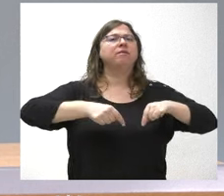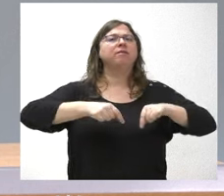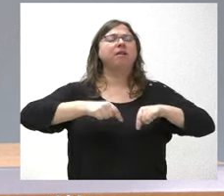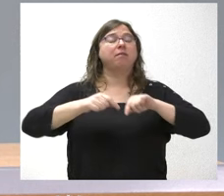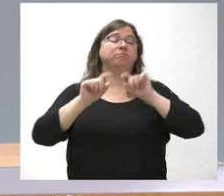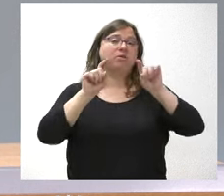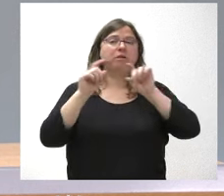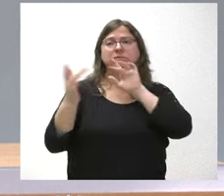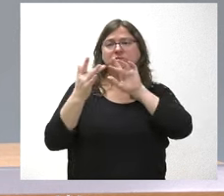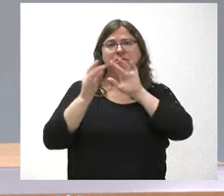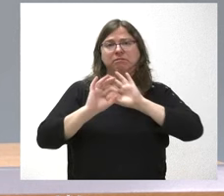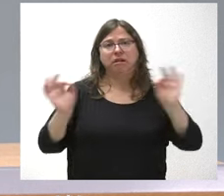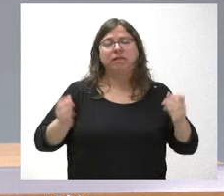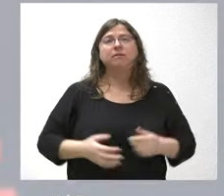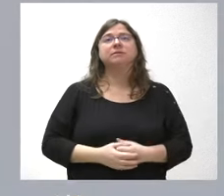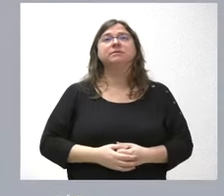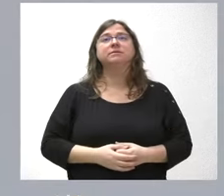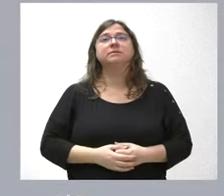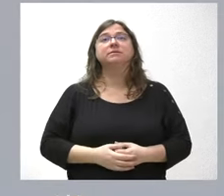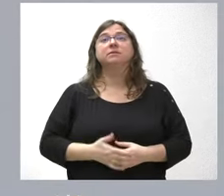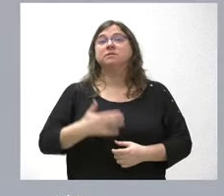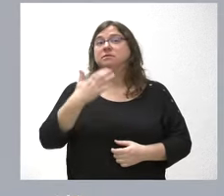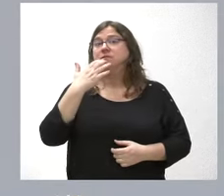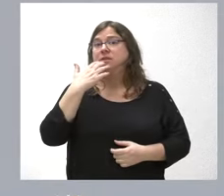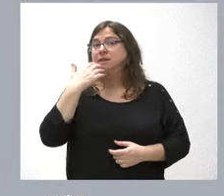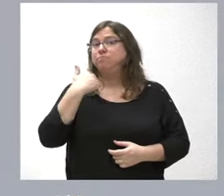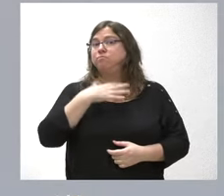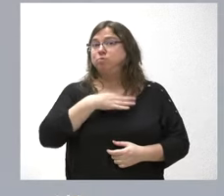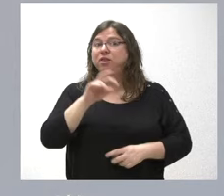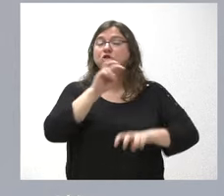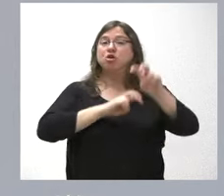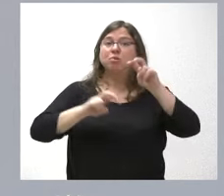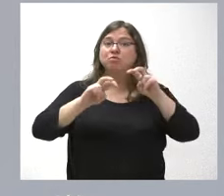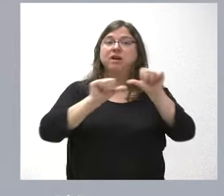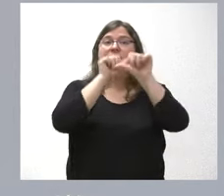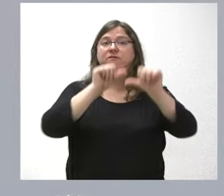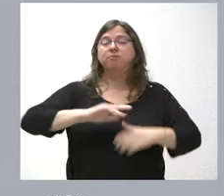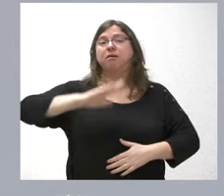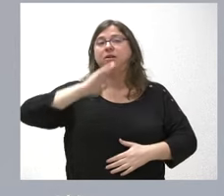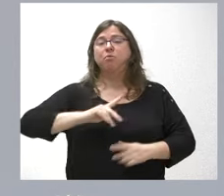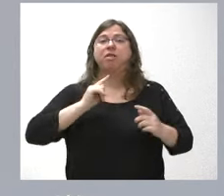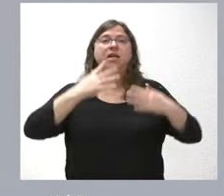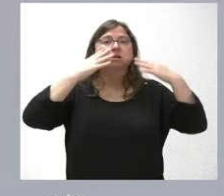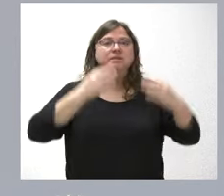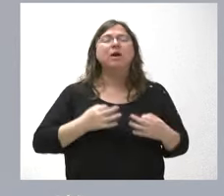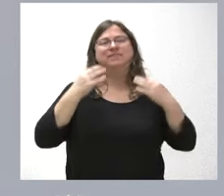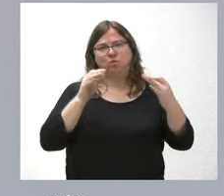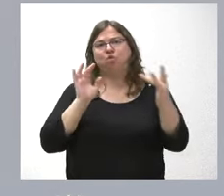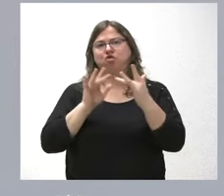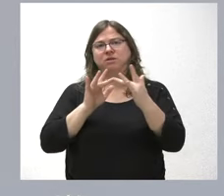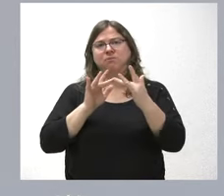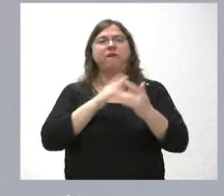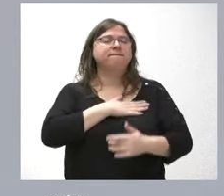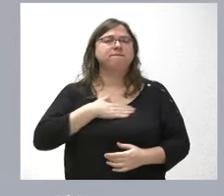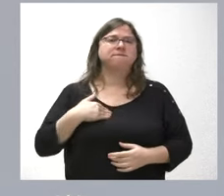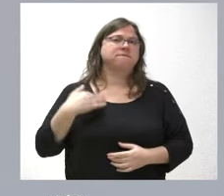en comunicación con ella. Pues en cuanto se busque la fórmula más adecuada para garantizar la seguridad, seguro que se hará. Lo que queremos